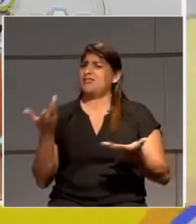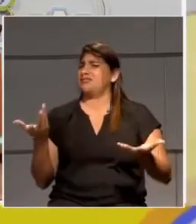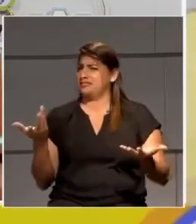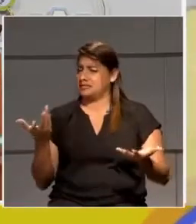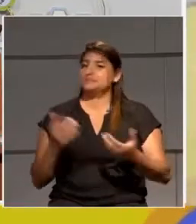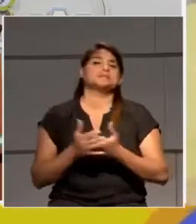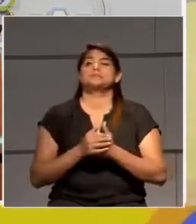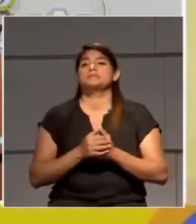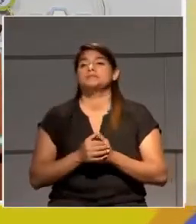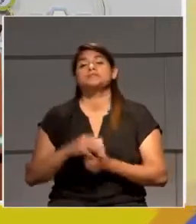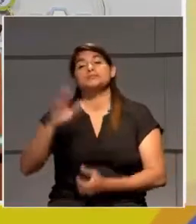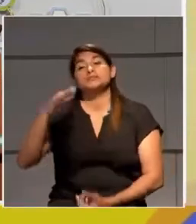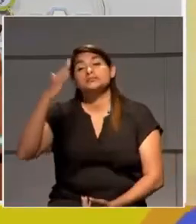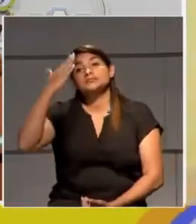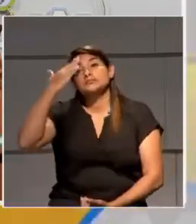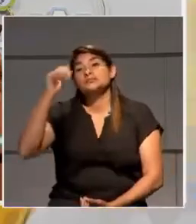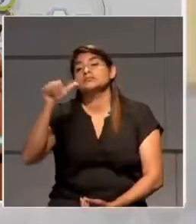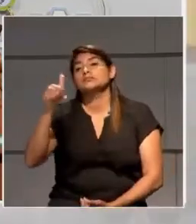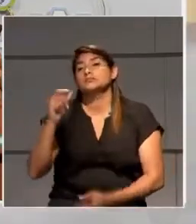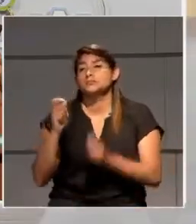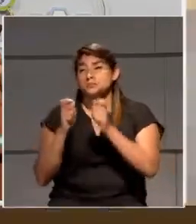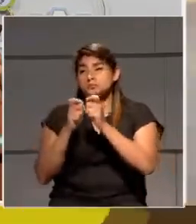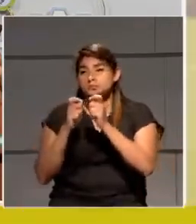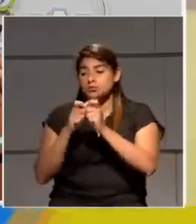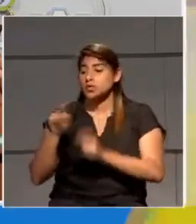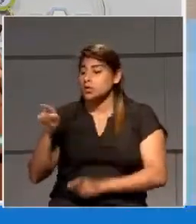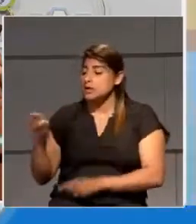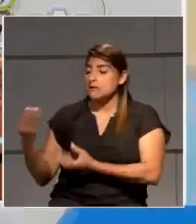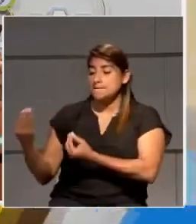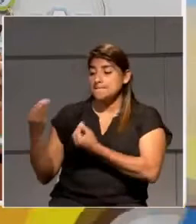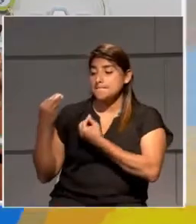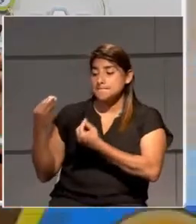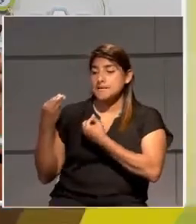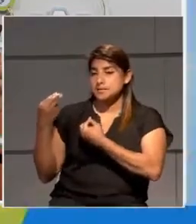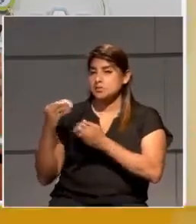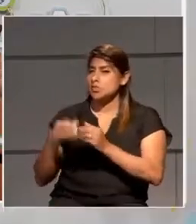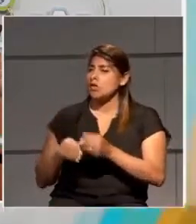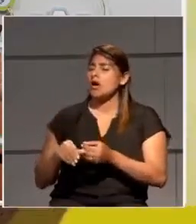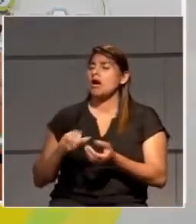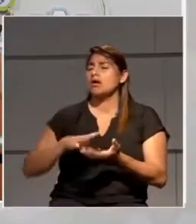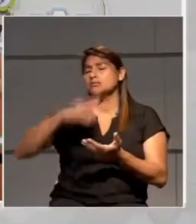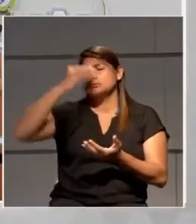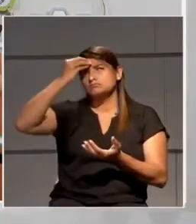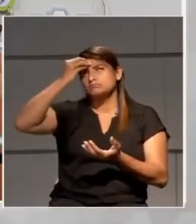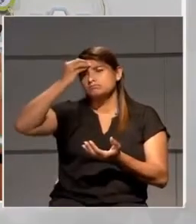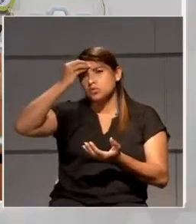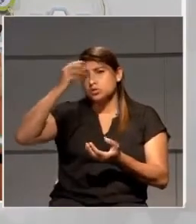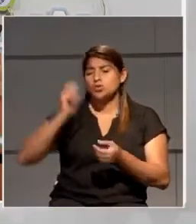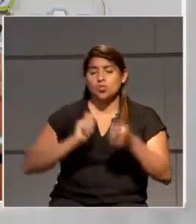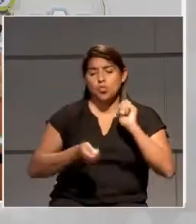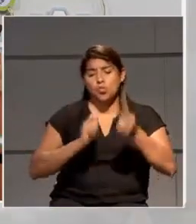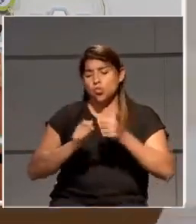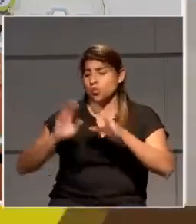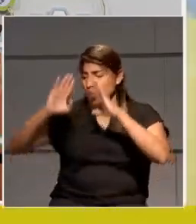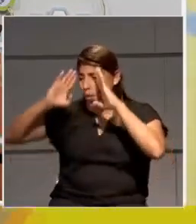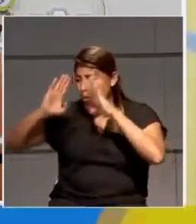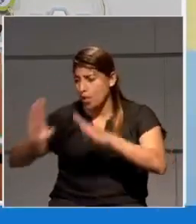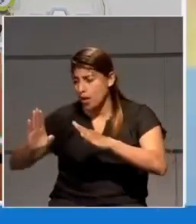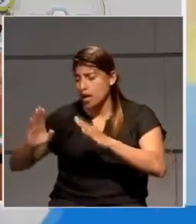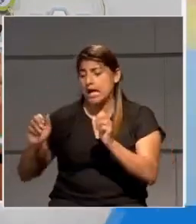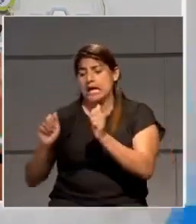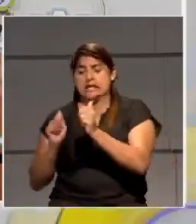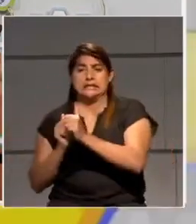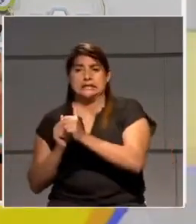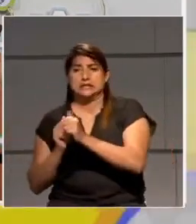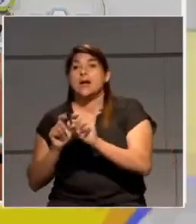qué? Vea, yo creo que hoy Pluck a mí me dio una lección muy grande. Y yo no hubiera disfrutado este concierto si no le hubiera hecho caso a Pluck.